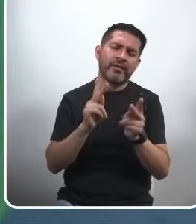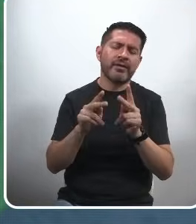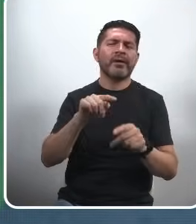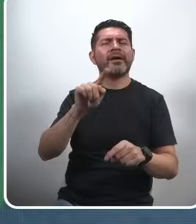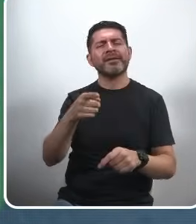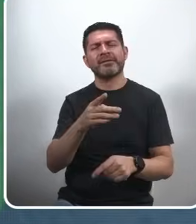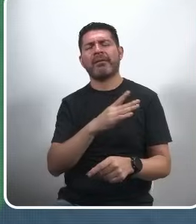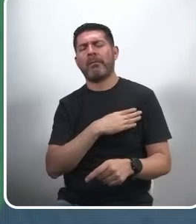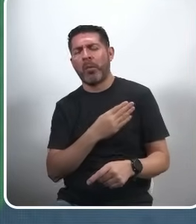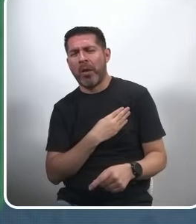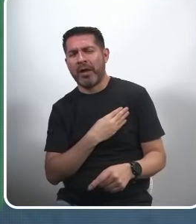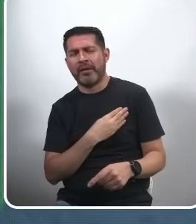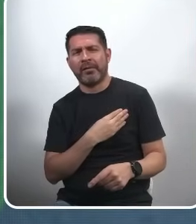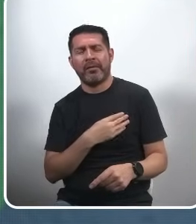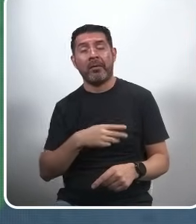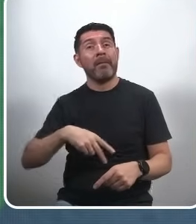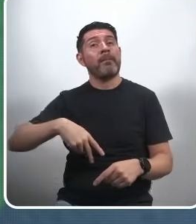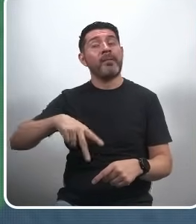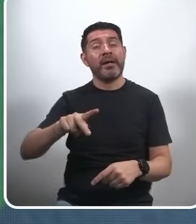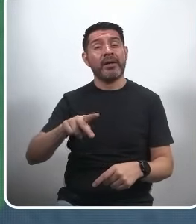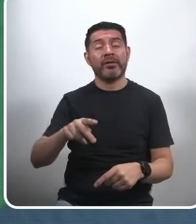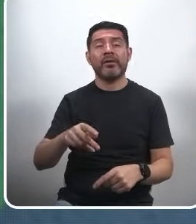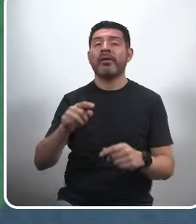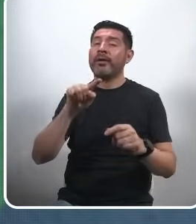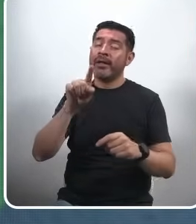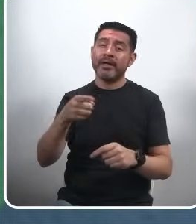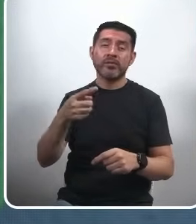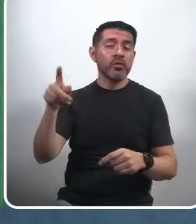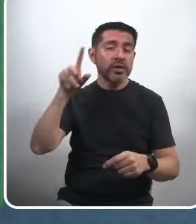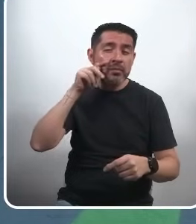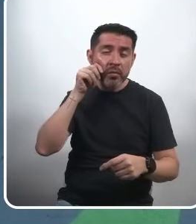la santidad. Pero la santidad,